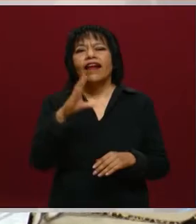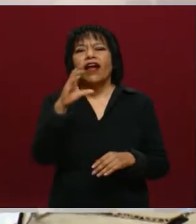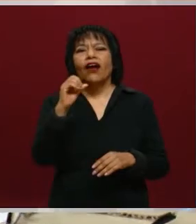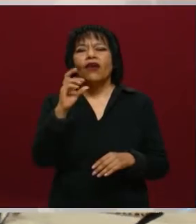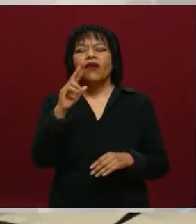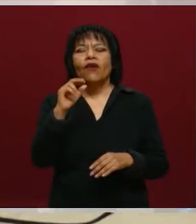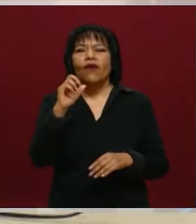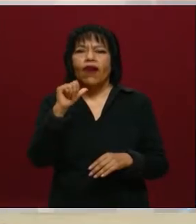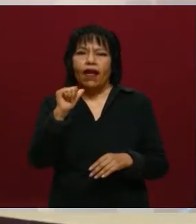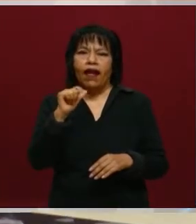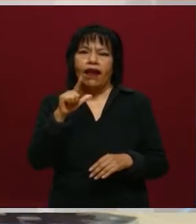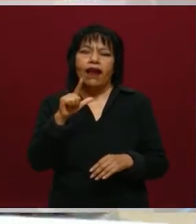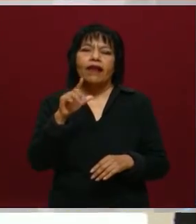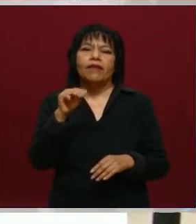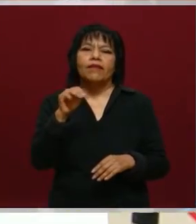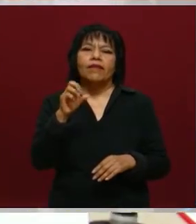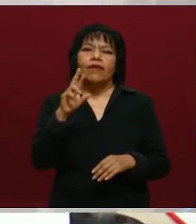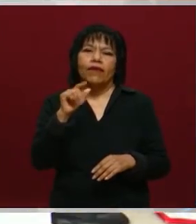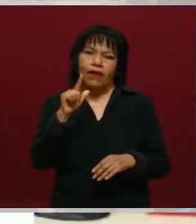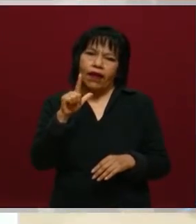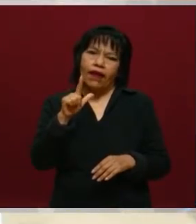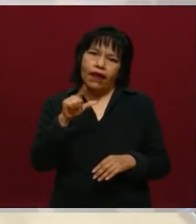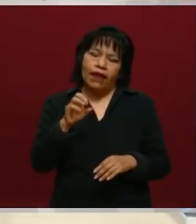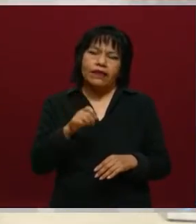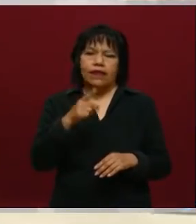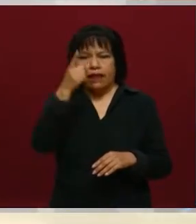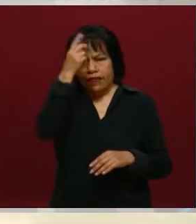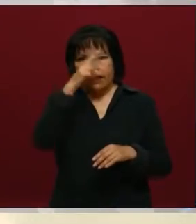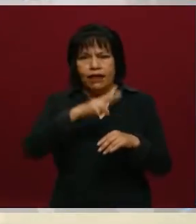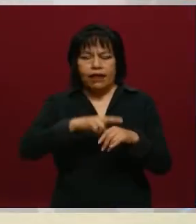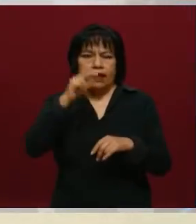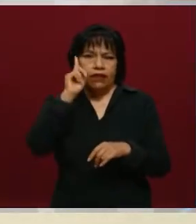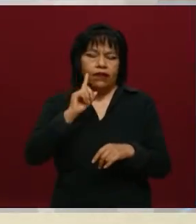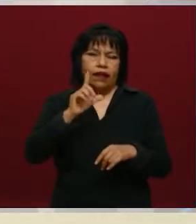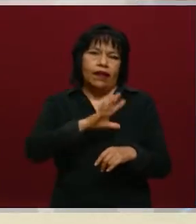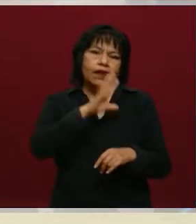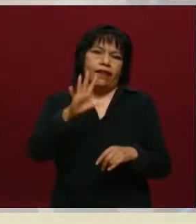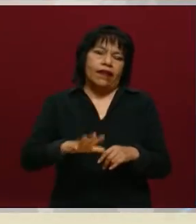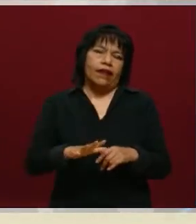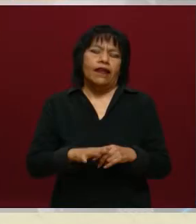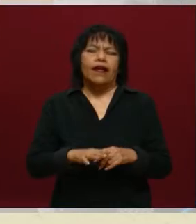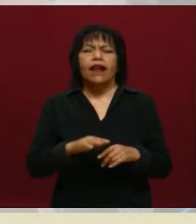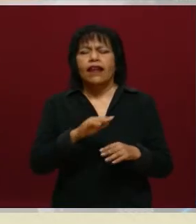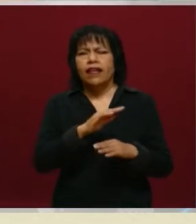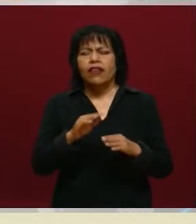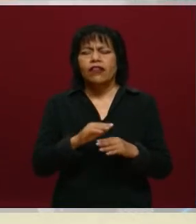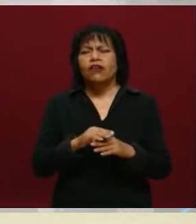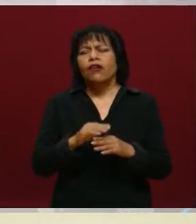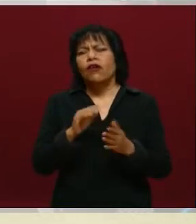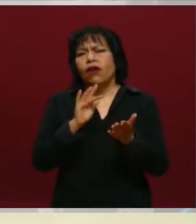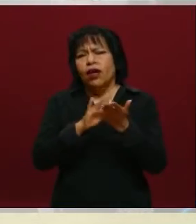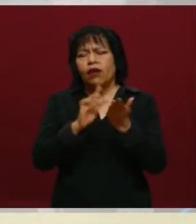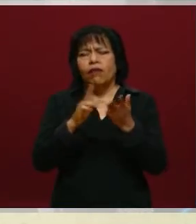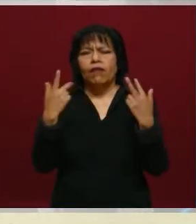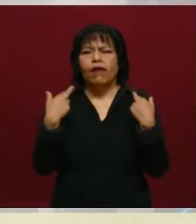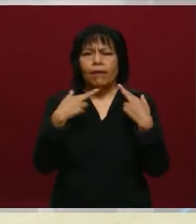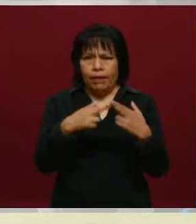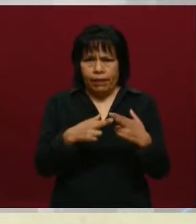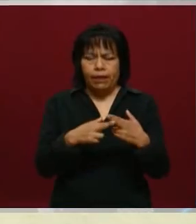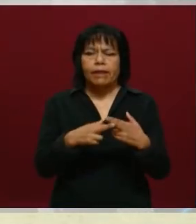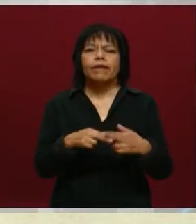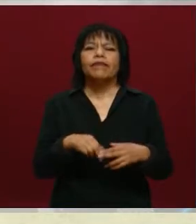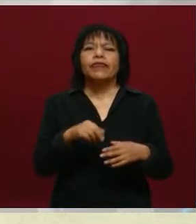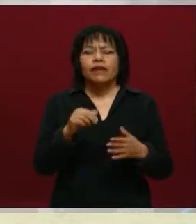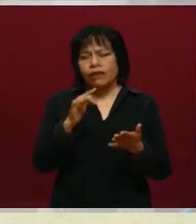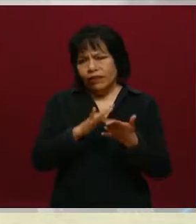morales espinoza que siempre nos da mucho gusto que esté con nosotros ella es directora general de planeación y servicio profesional docente gracias coral pero